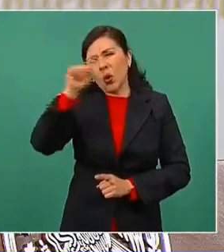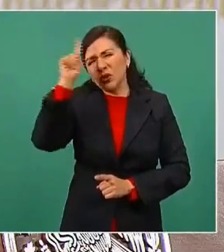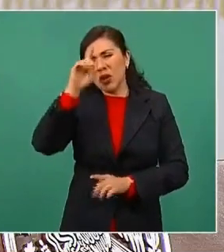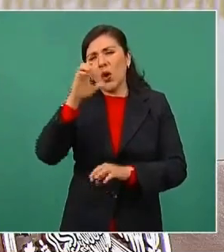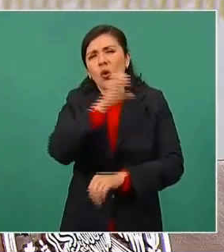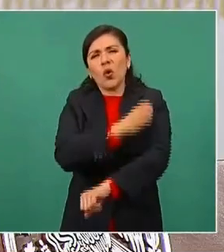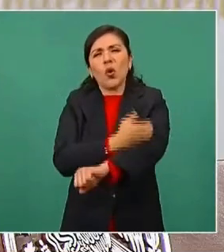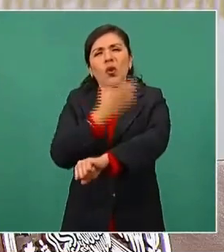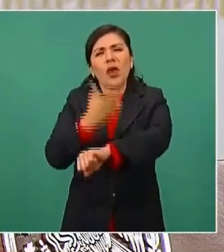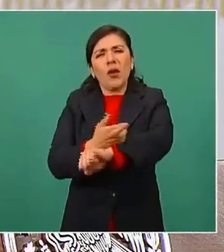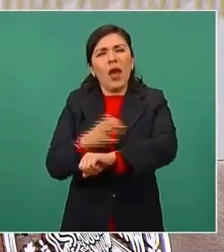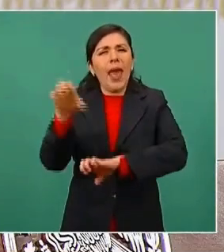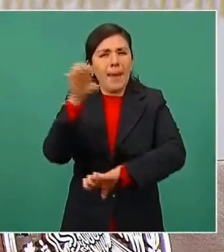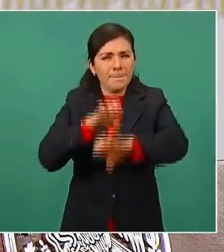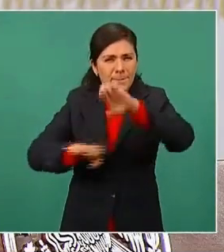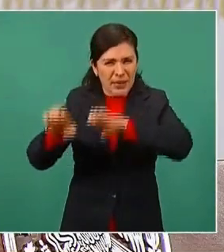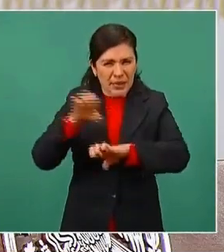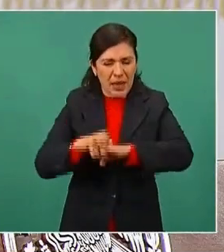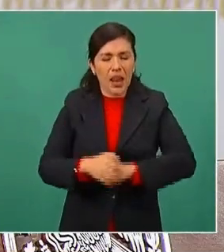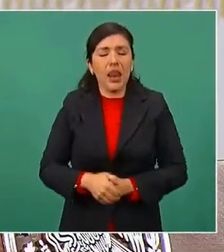pedirle que